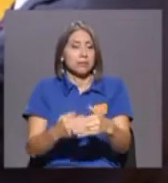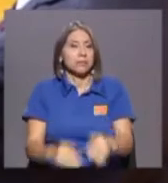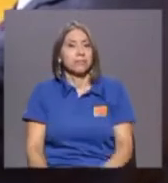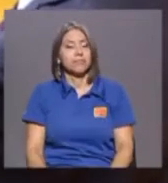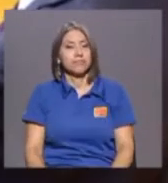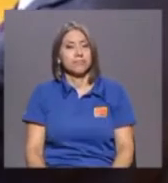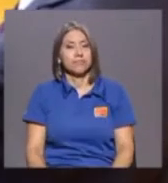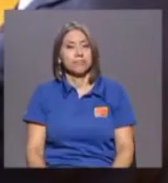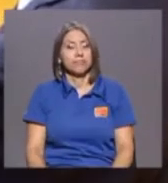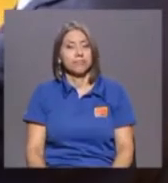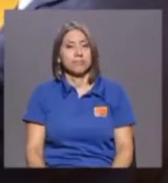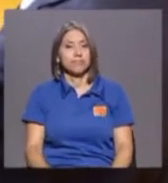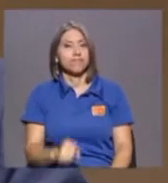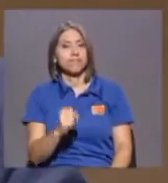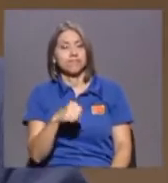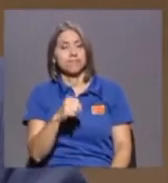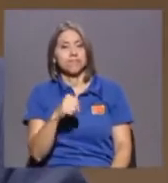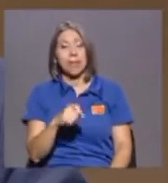Bueno, esas son algunas